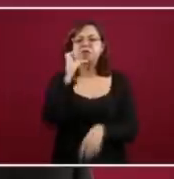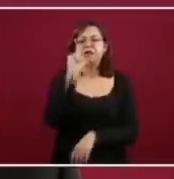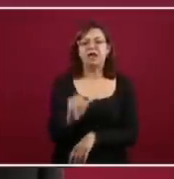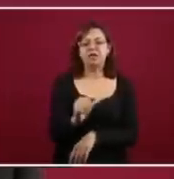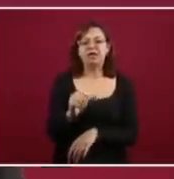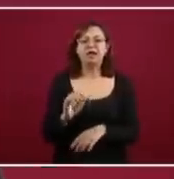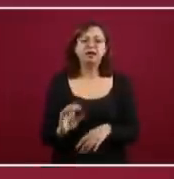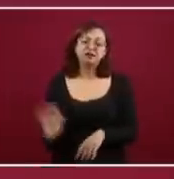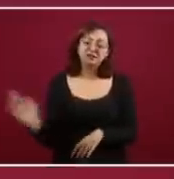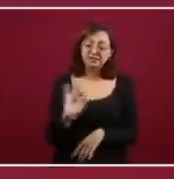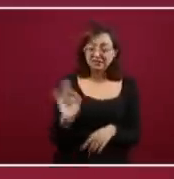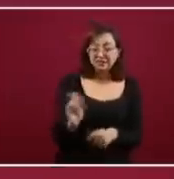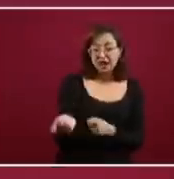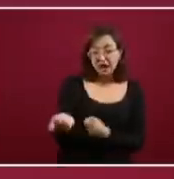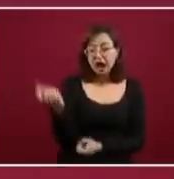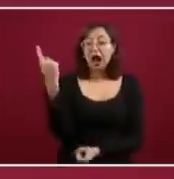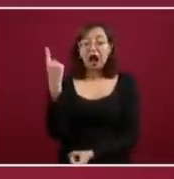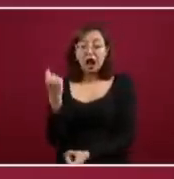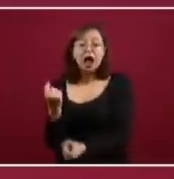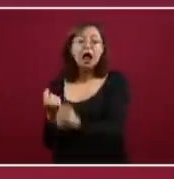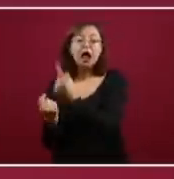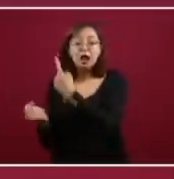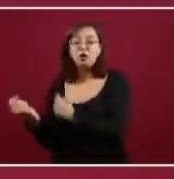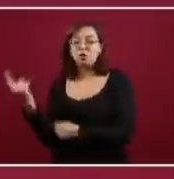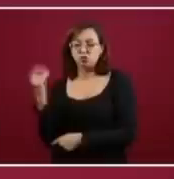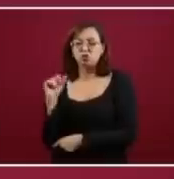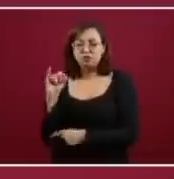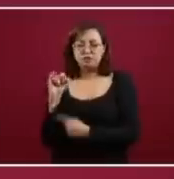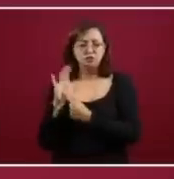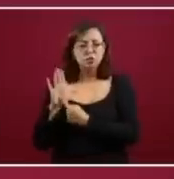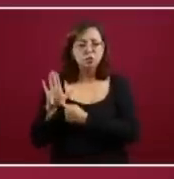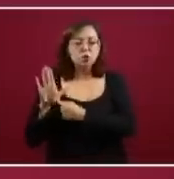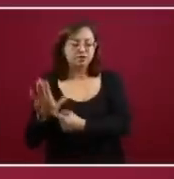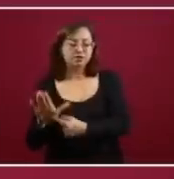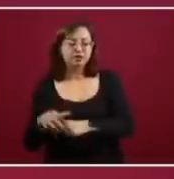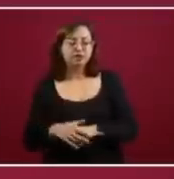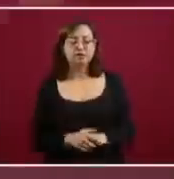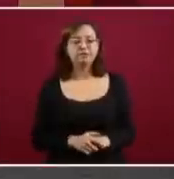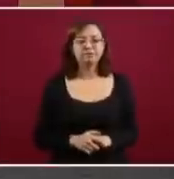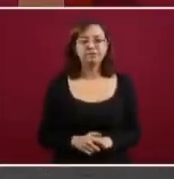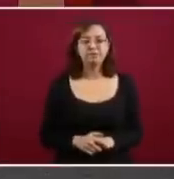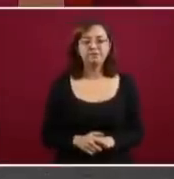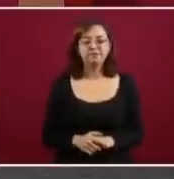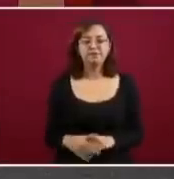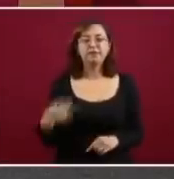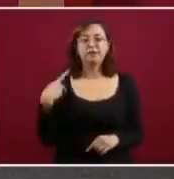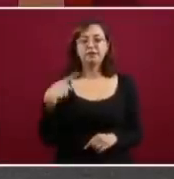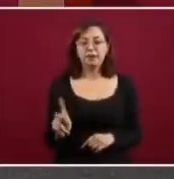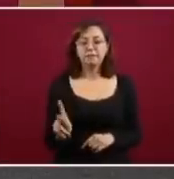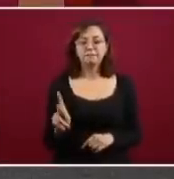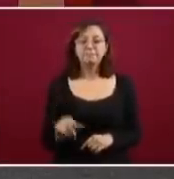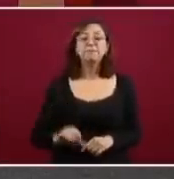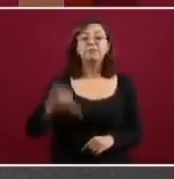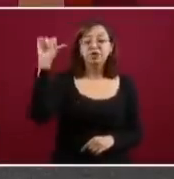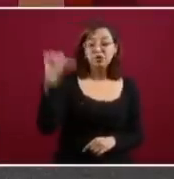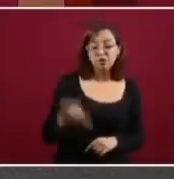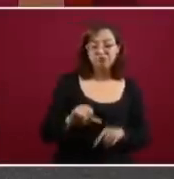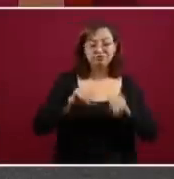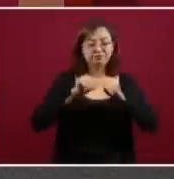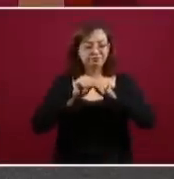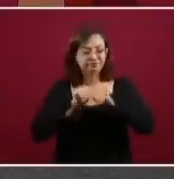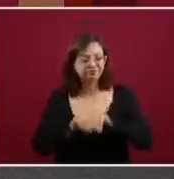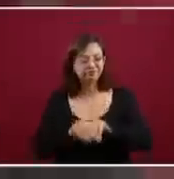algunos posiblemente sí pero se da a conocer la